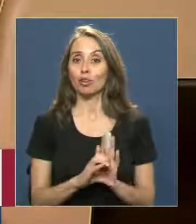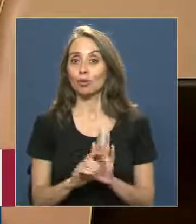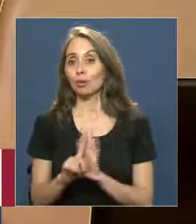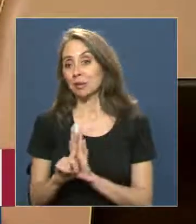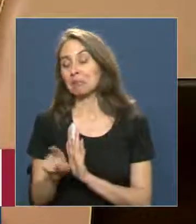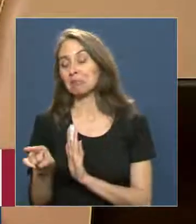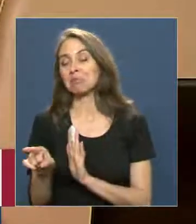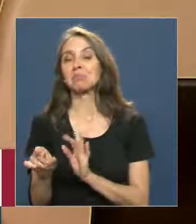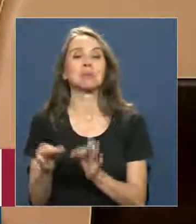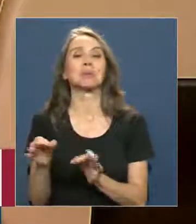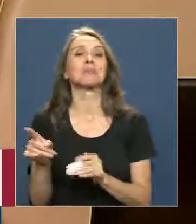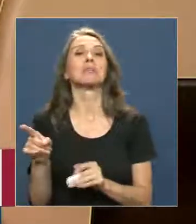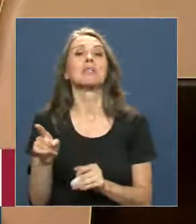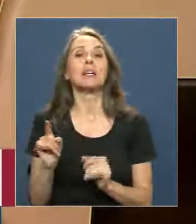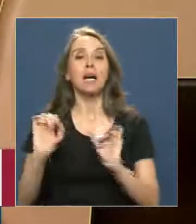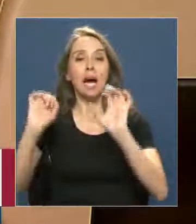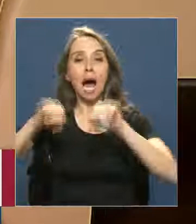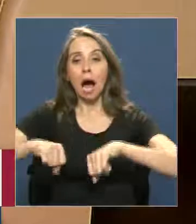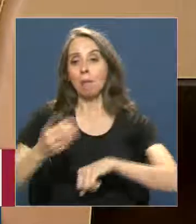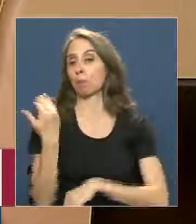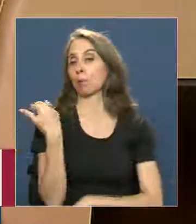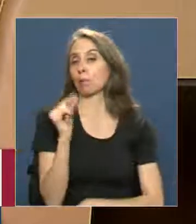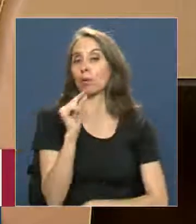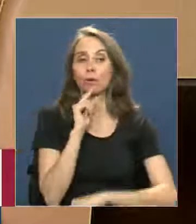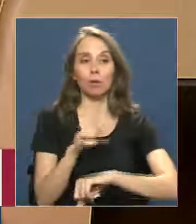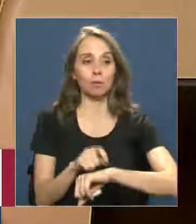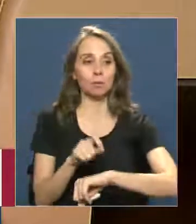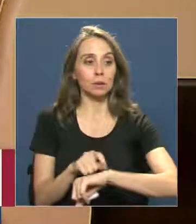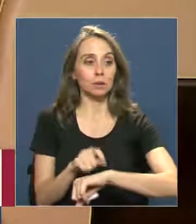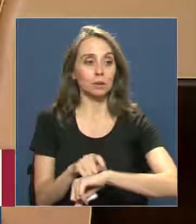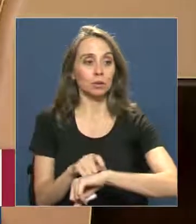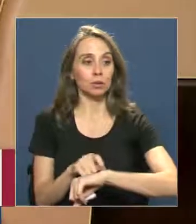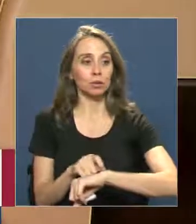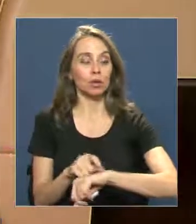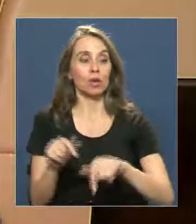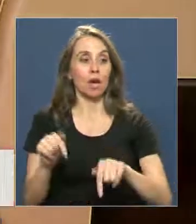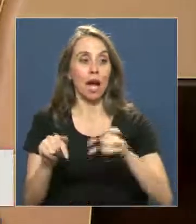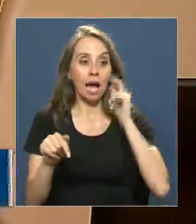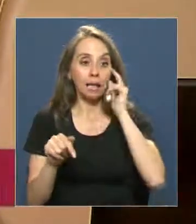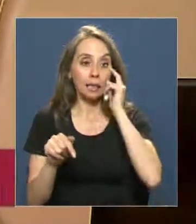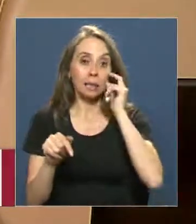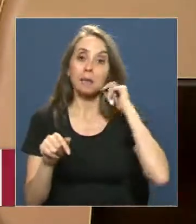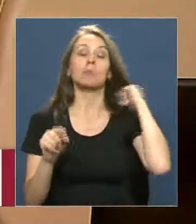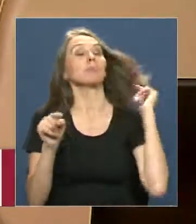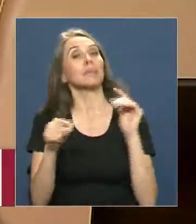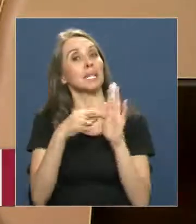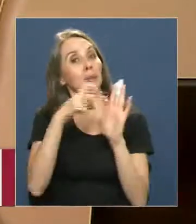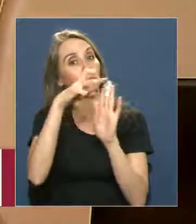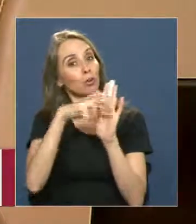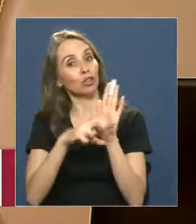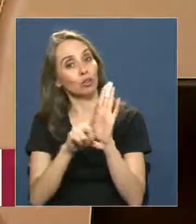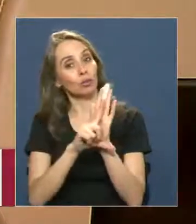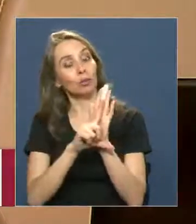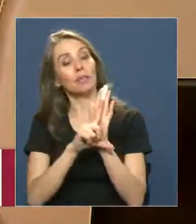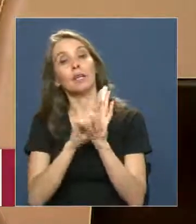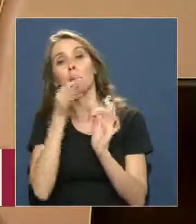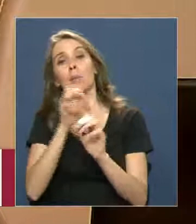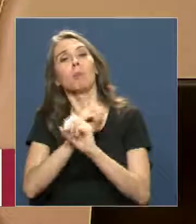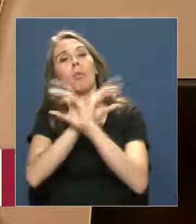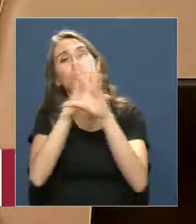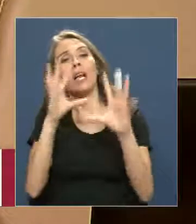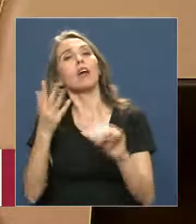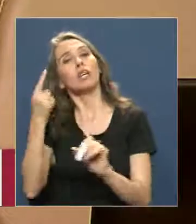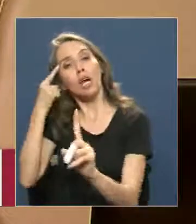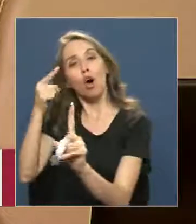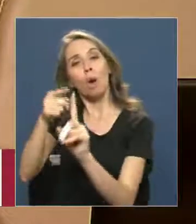tanto, aprobamos hace unos minutos atrás, en esta instancia, este proyecto que, quiero dejarlo muy en claro, lo que busca